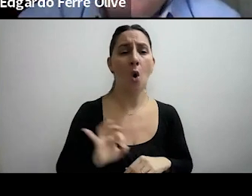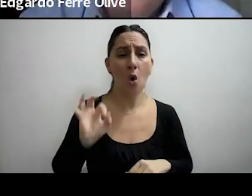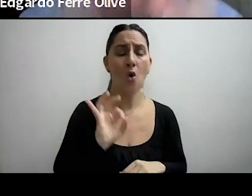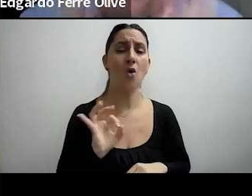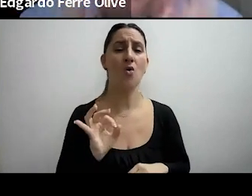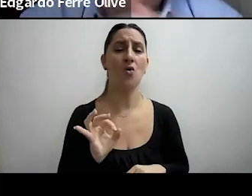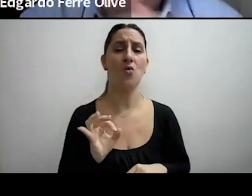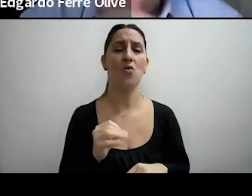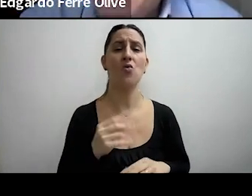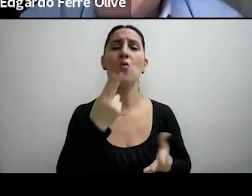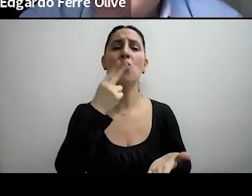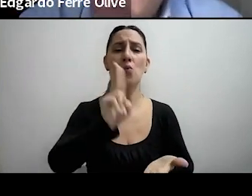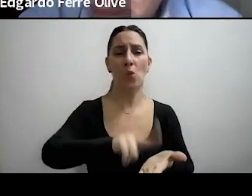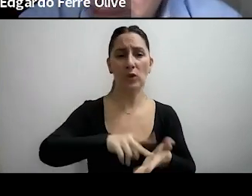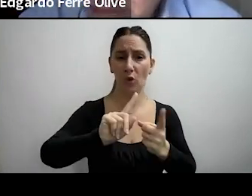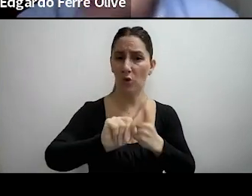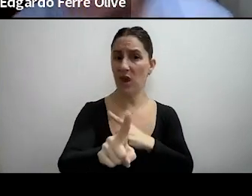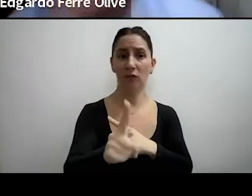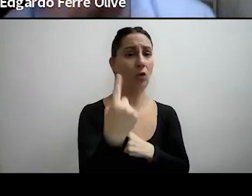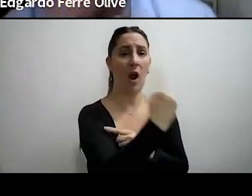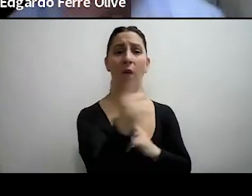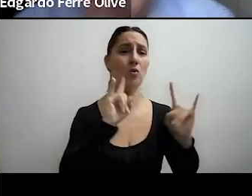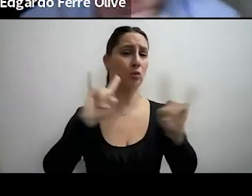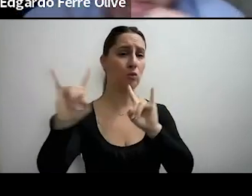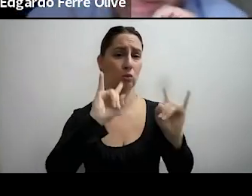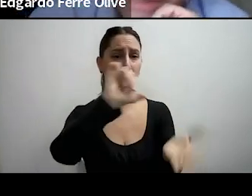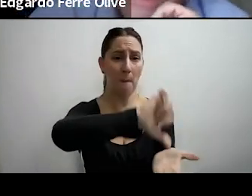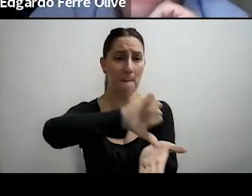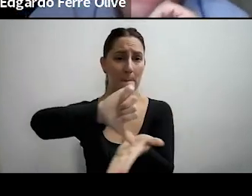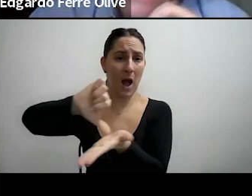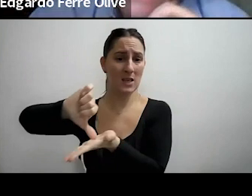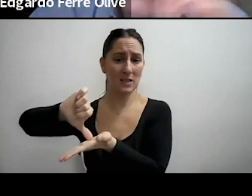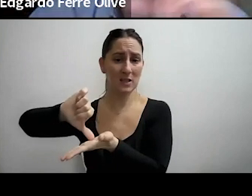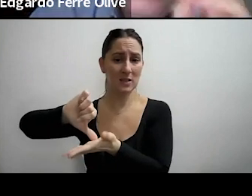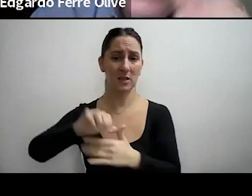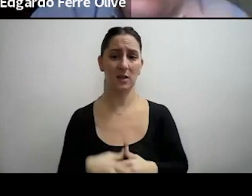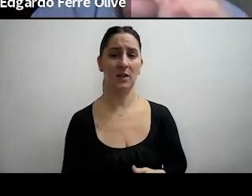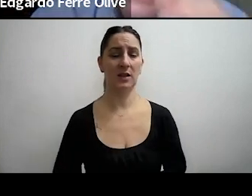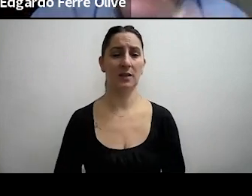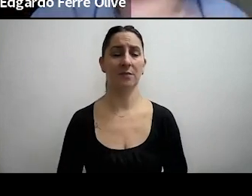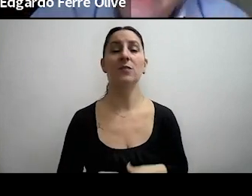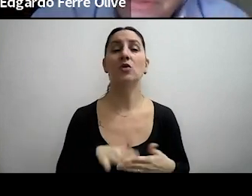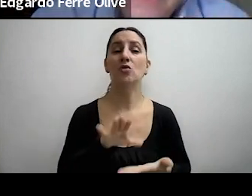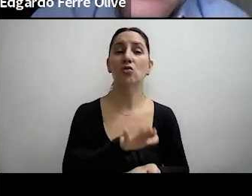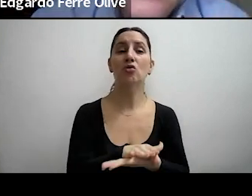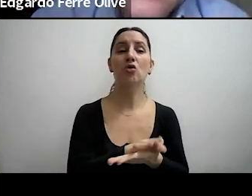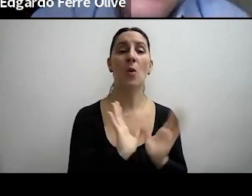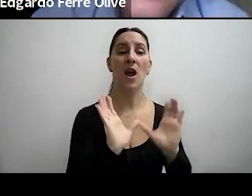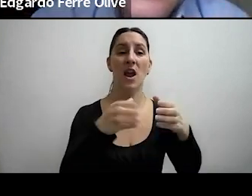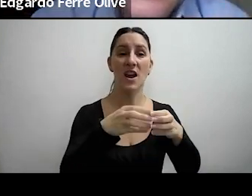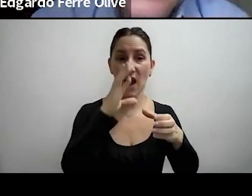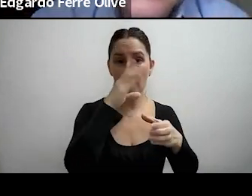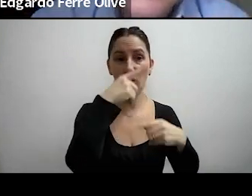un impuesto directo que aplique cada uno de los países con respecto a la utilización del carbón en los distintos